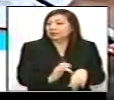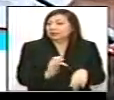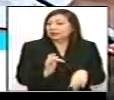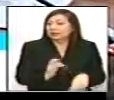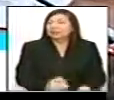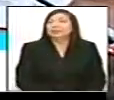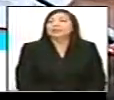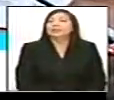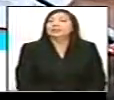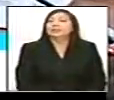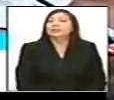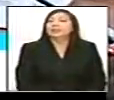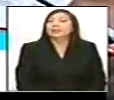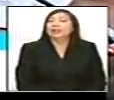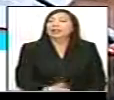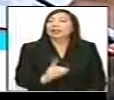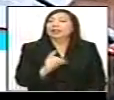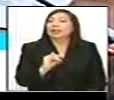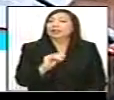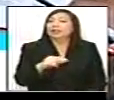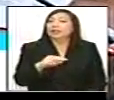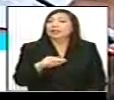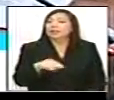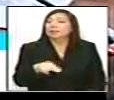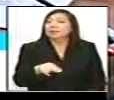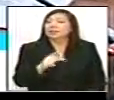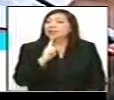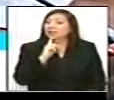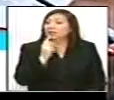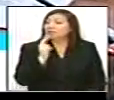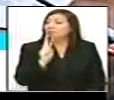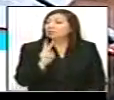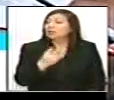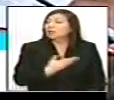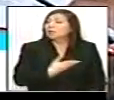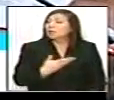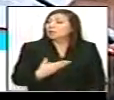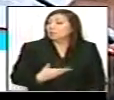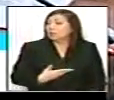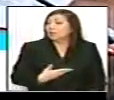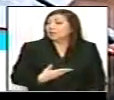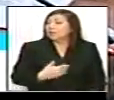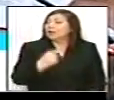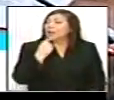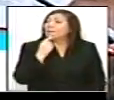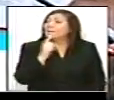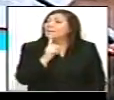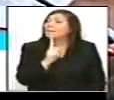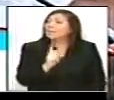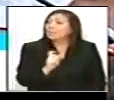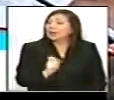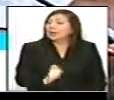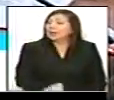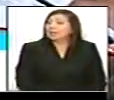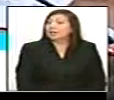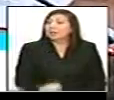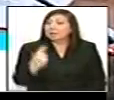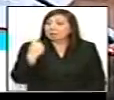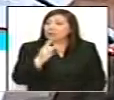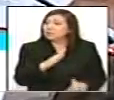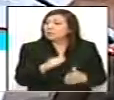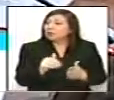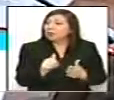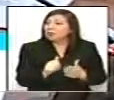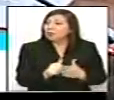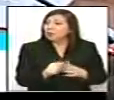concesiones, IGEMET, en el otorgamiento de concesiones, los gobiernos regionales deberían consultar. Y se piensa que todo